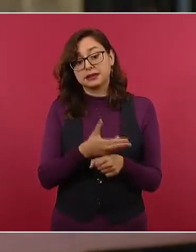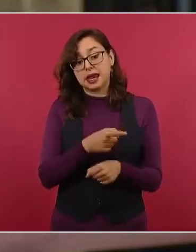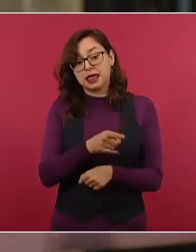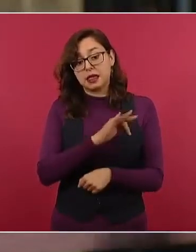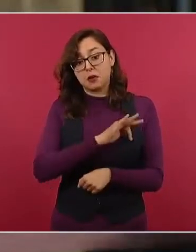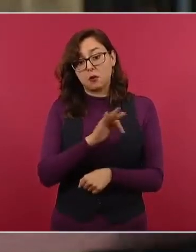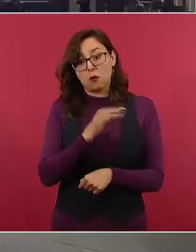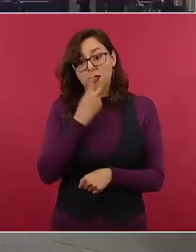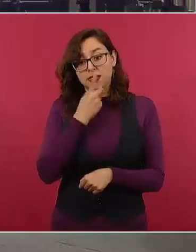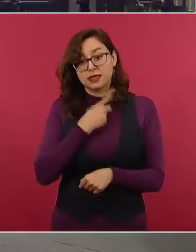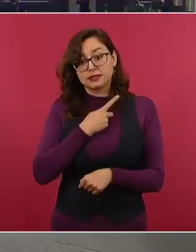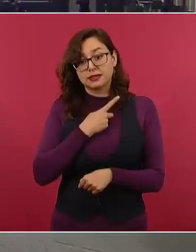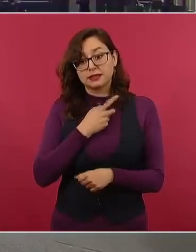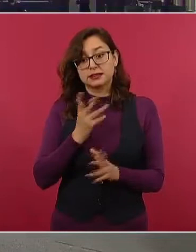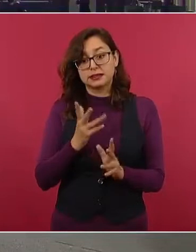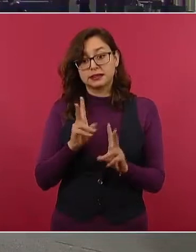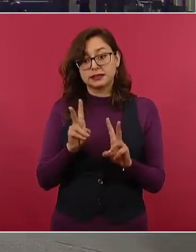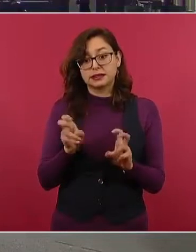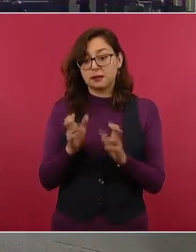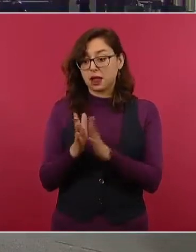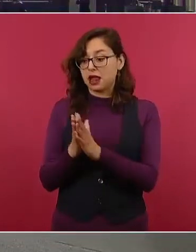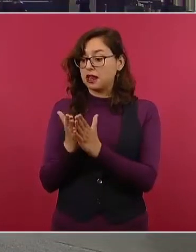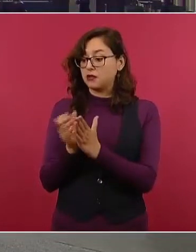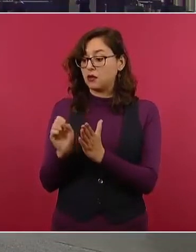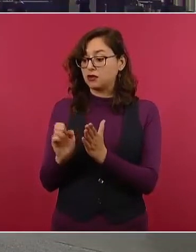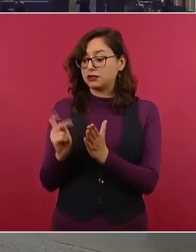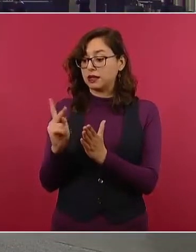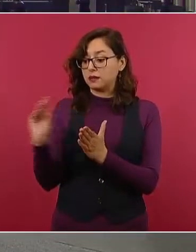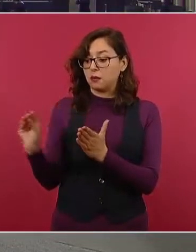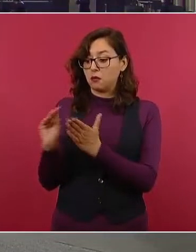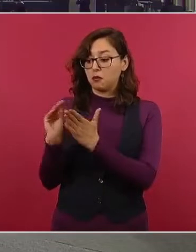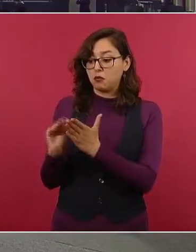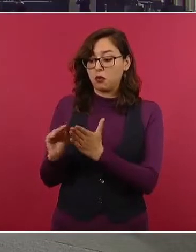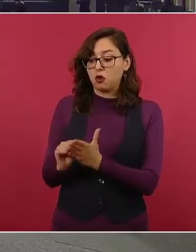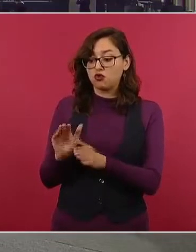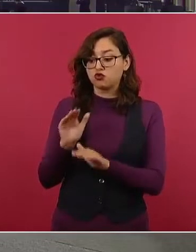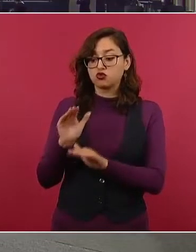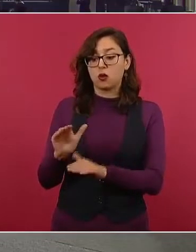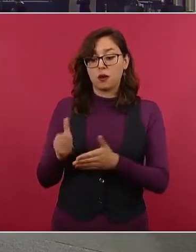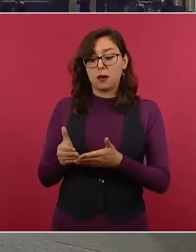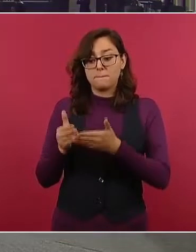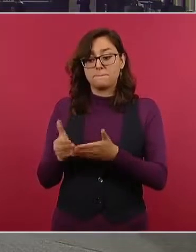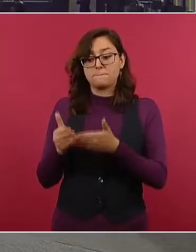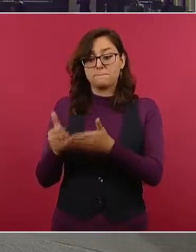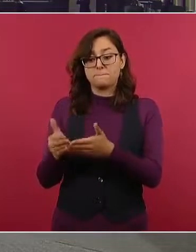adiciones de textos sobre Marina Mercante a los libros de texto escolares. No sé si sea cierto,